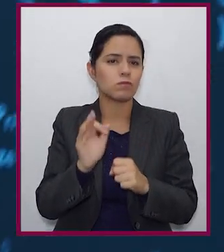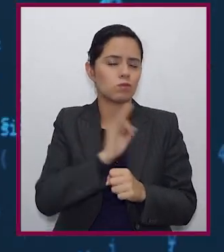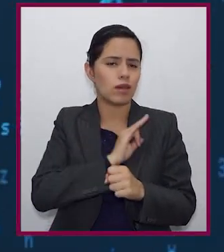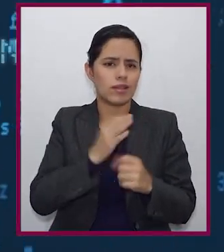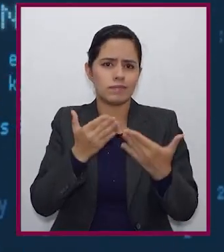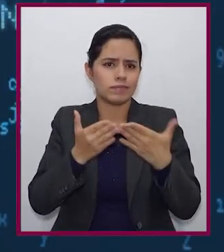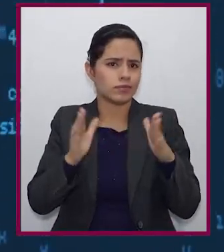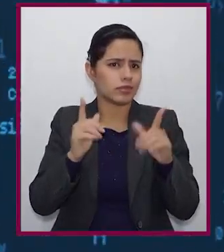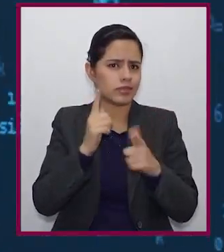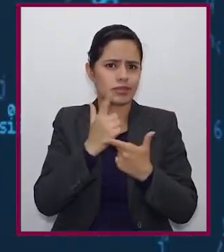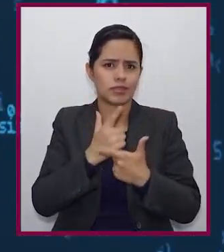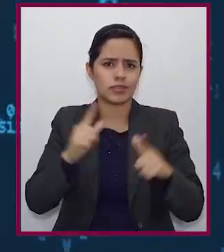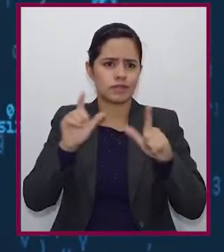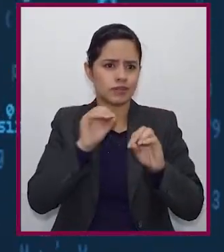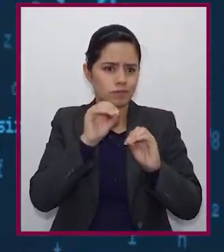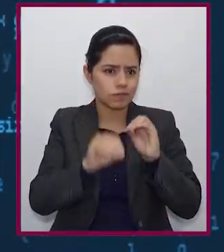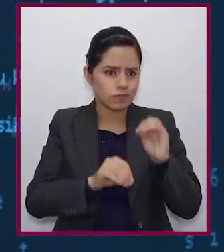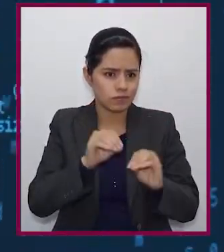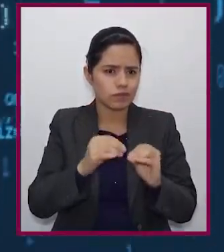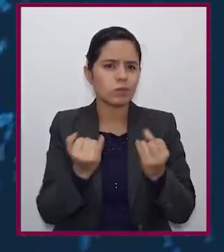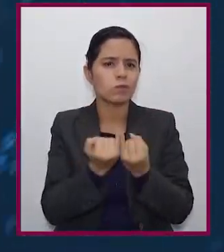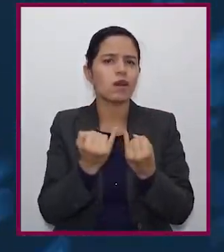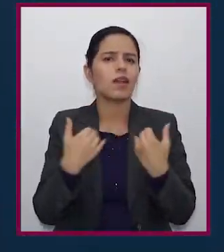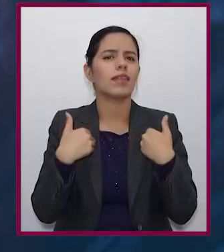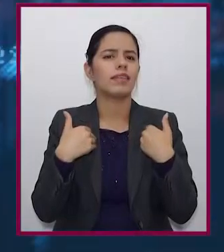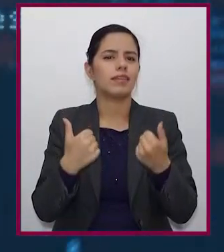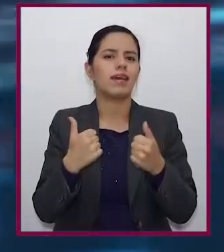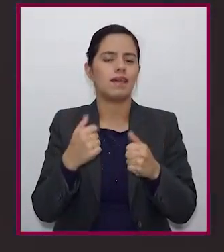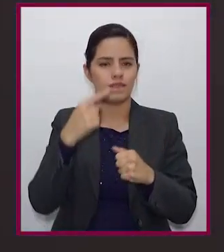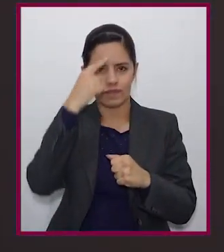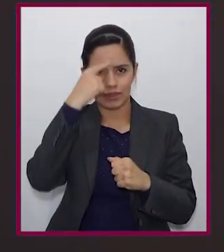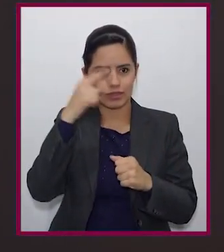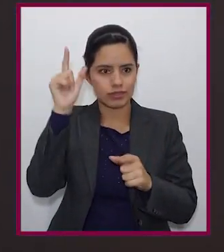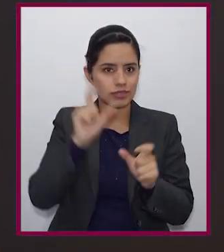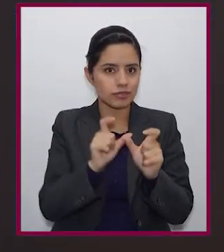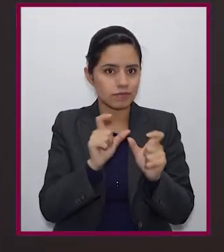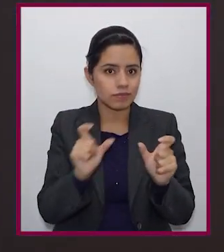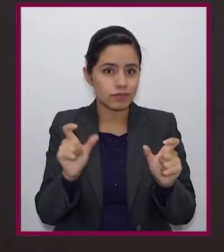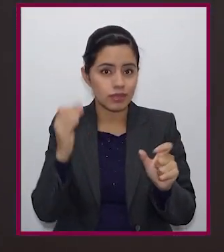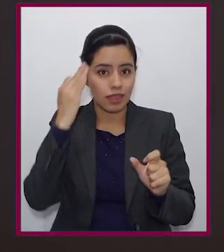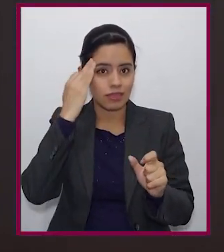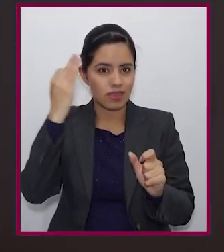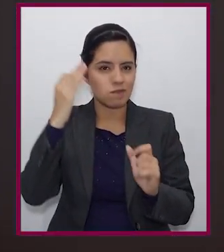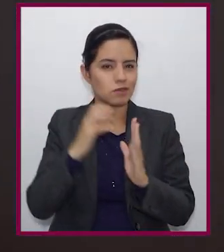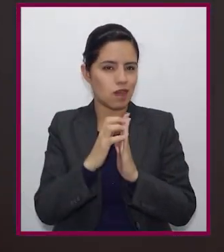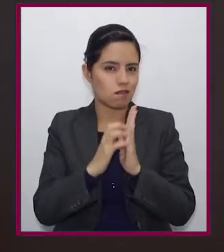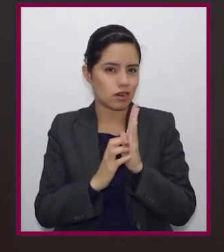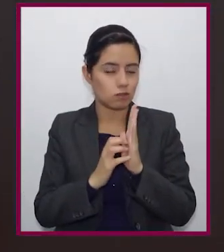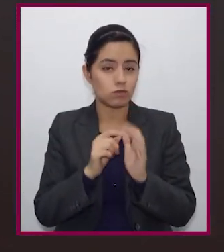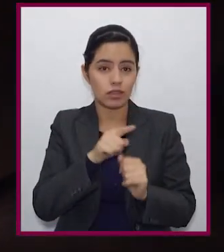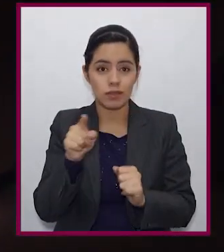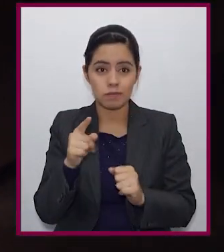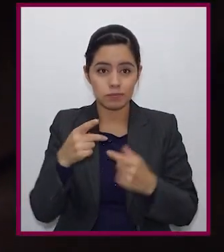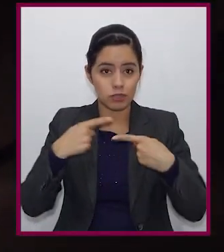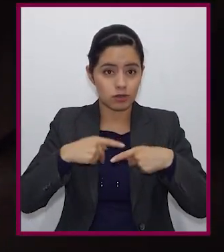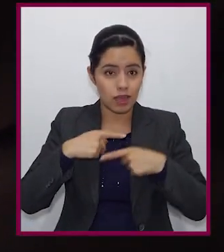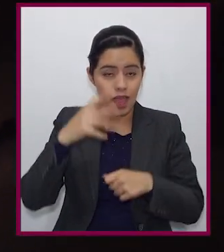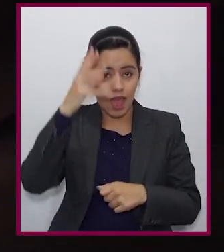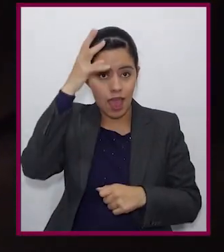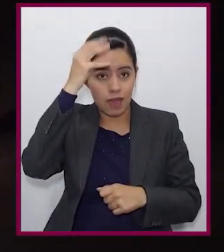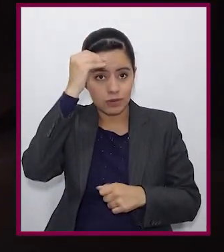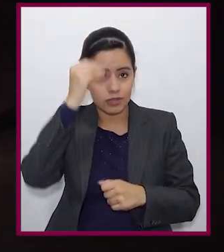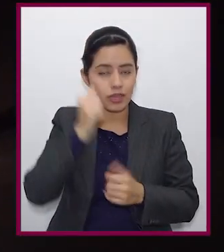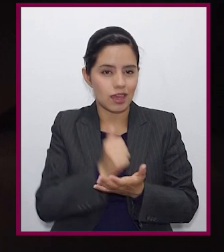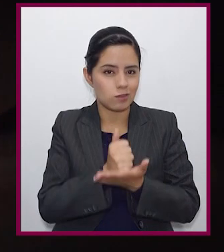abierto, además de tener una sintaxis sencilla y fácil de entender, por lo que ahorras tiempo y sirve tanto para personas que están aprendiendo como